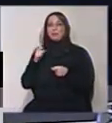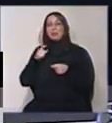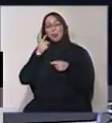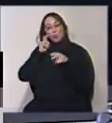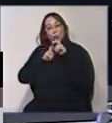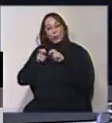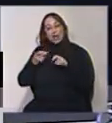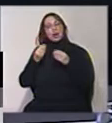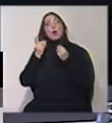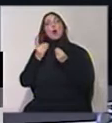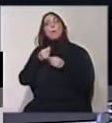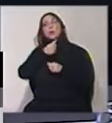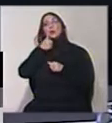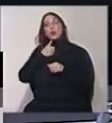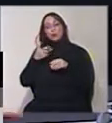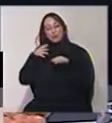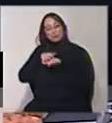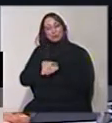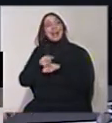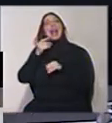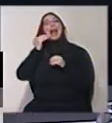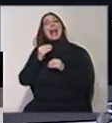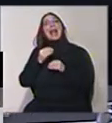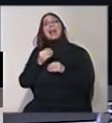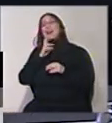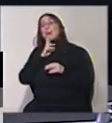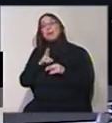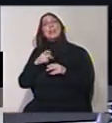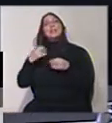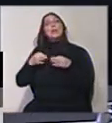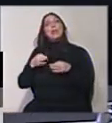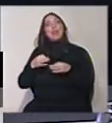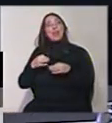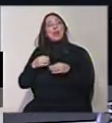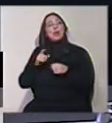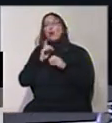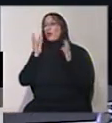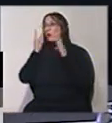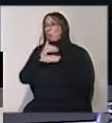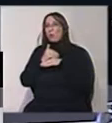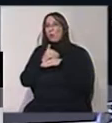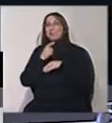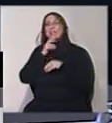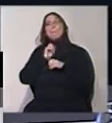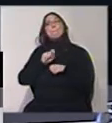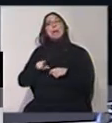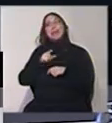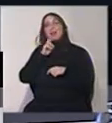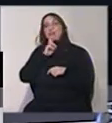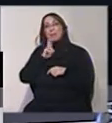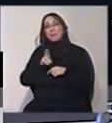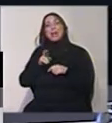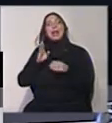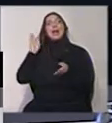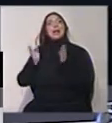conjuntar para decir la respuesta al tema de convivencia y de seguridad no puede ser y sería una mala respuesta exclusivamente represiva,